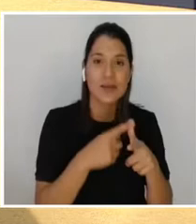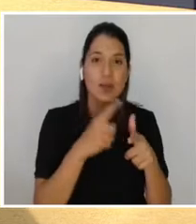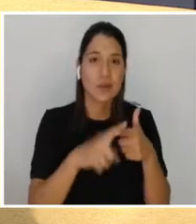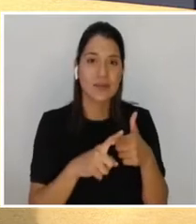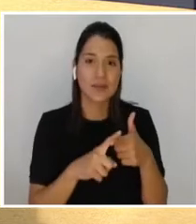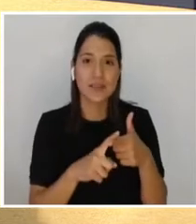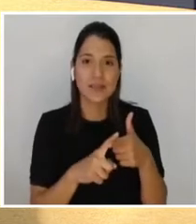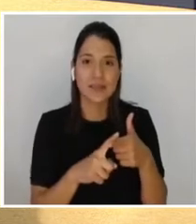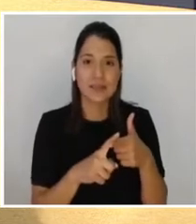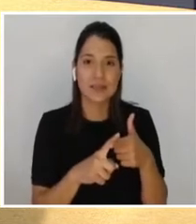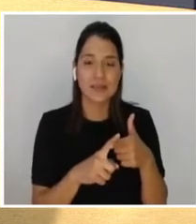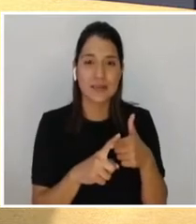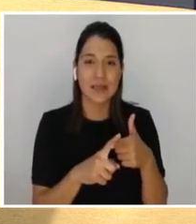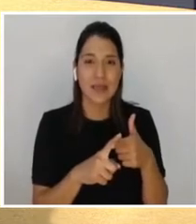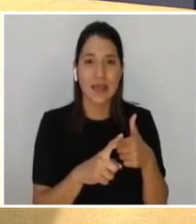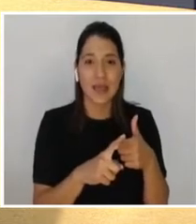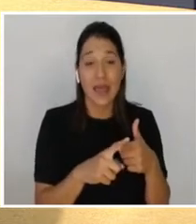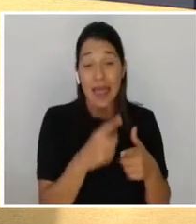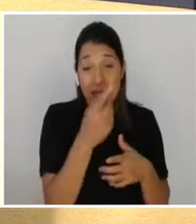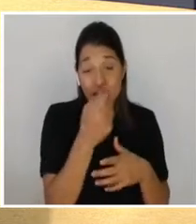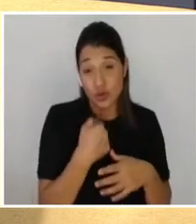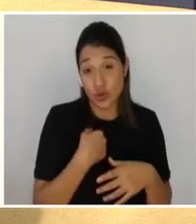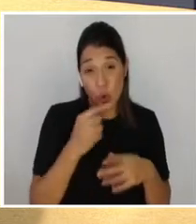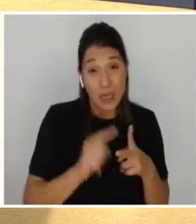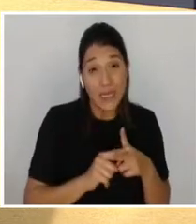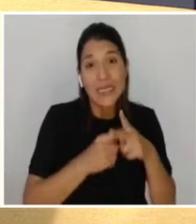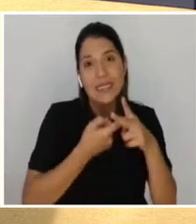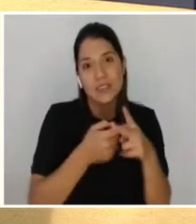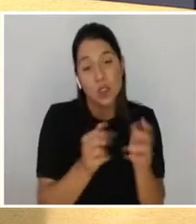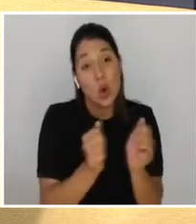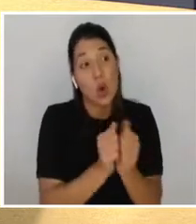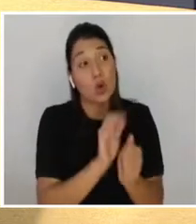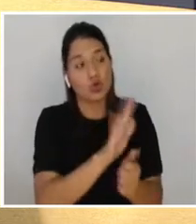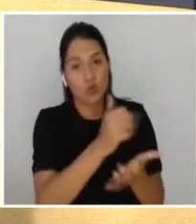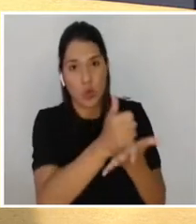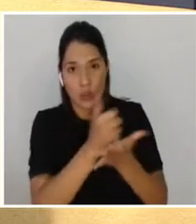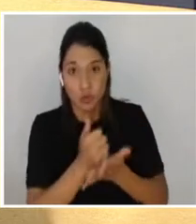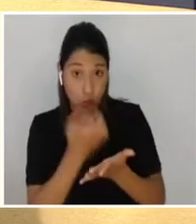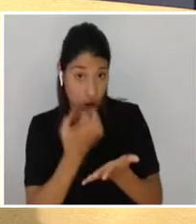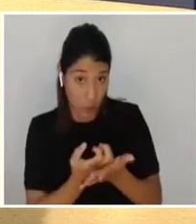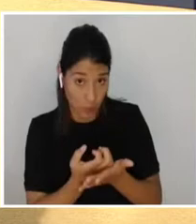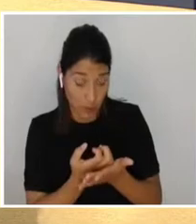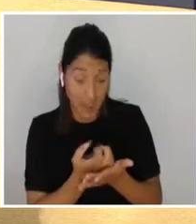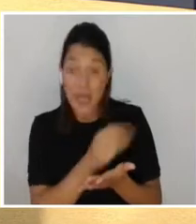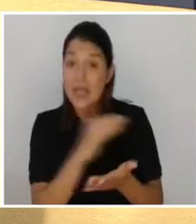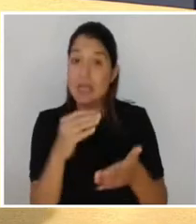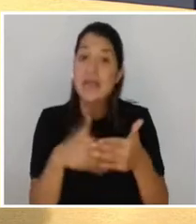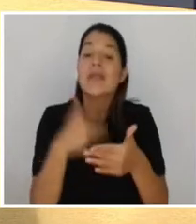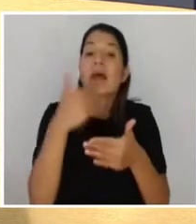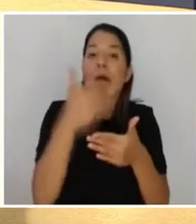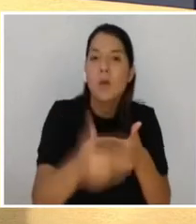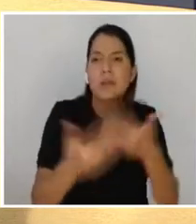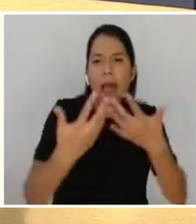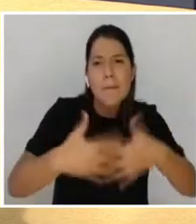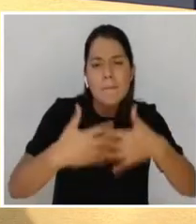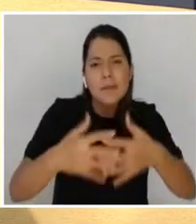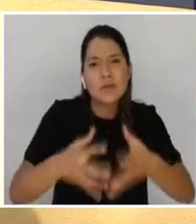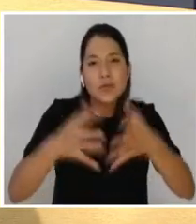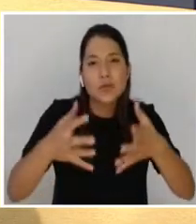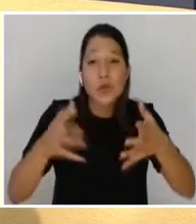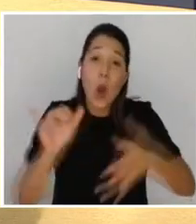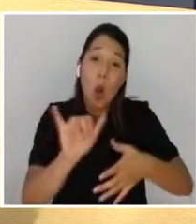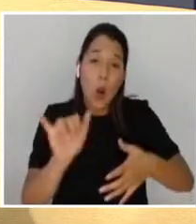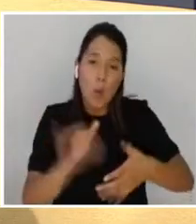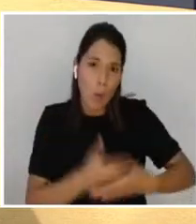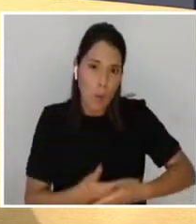el capital inicial fue de parte de él. Ya luego de él, la empresa va creciendo, es como un chiquito, ¿verdad?